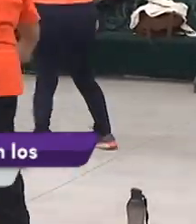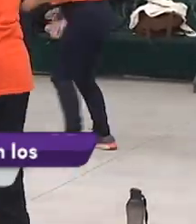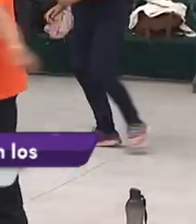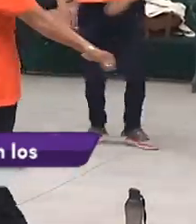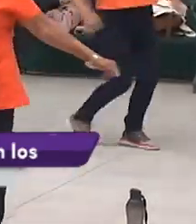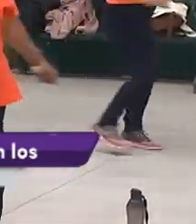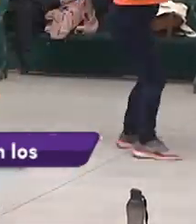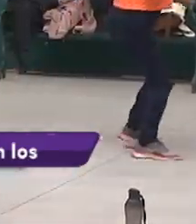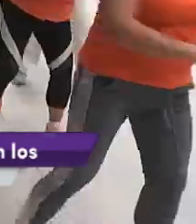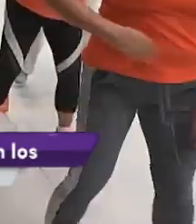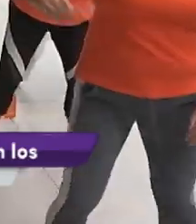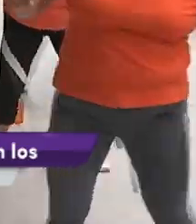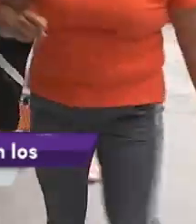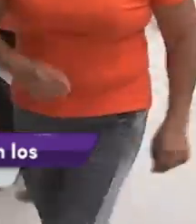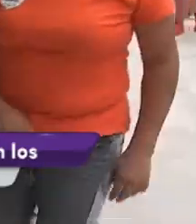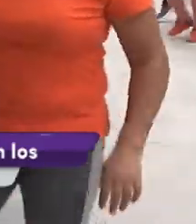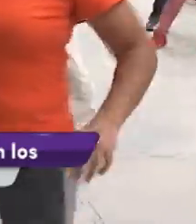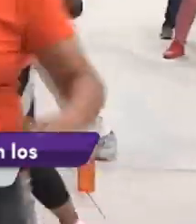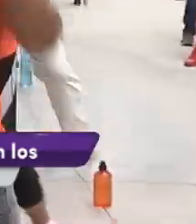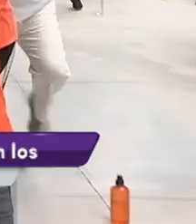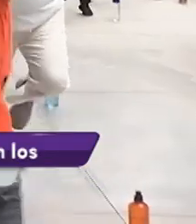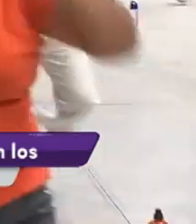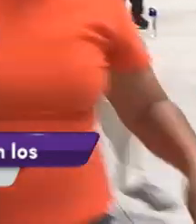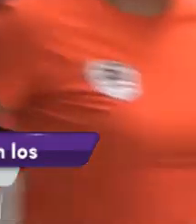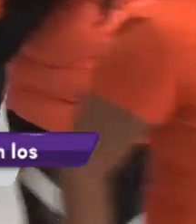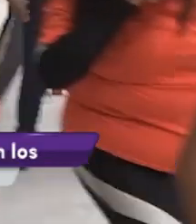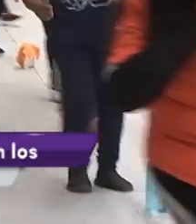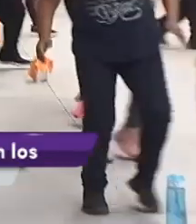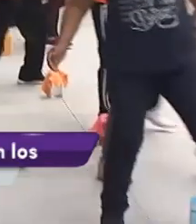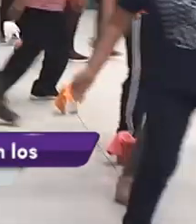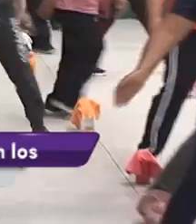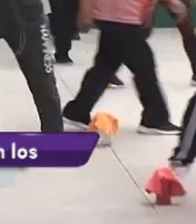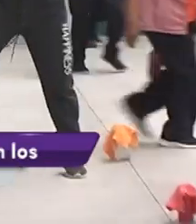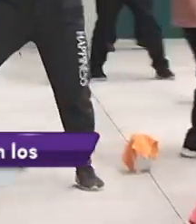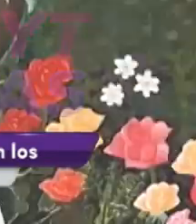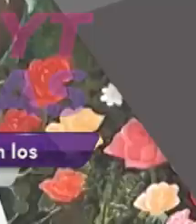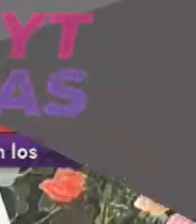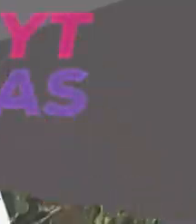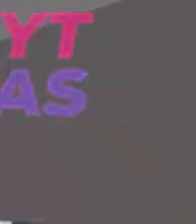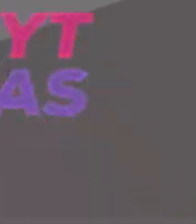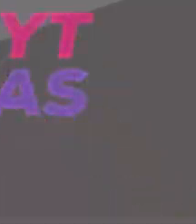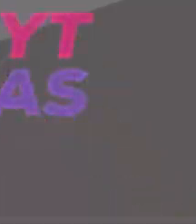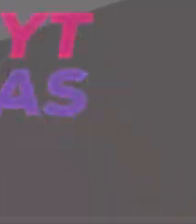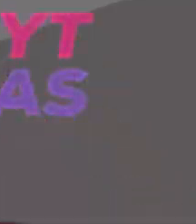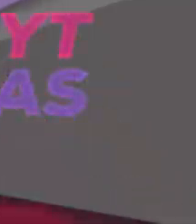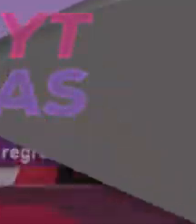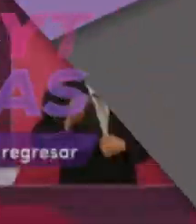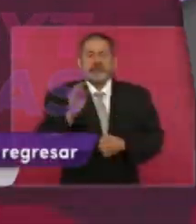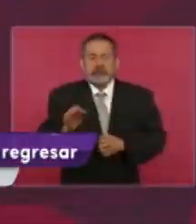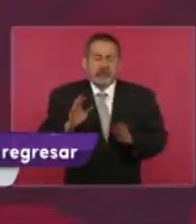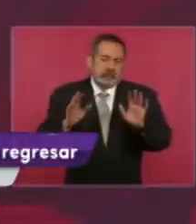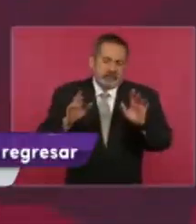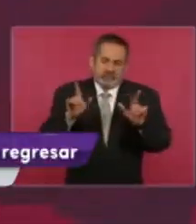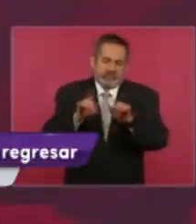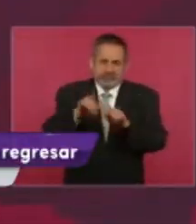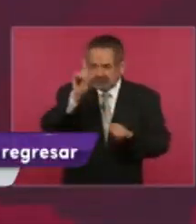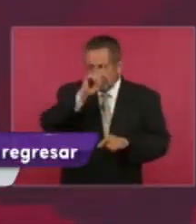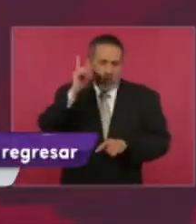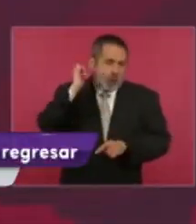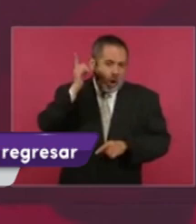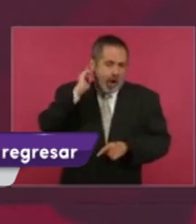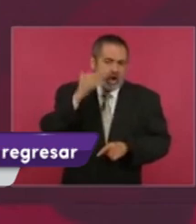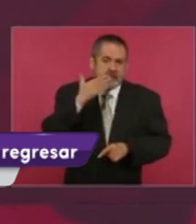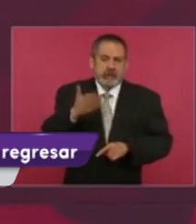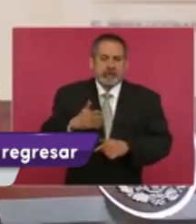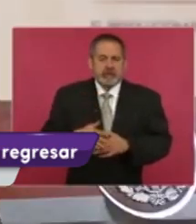esenciales para activarse, expresó César González González del área de capacitación en el IDET. El presidente Andrés Manuel